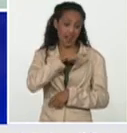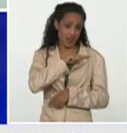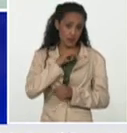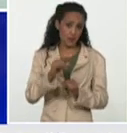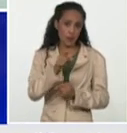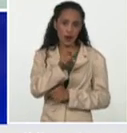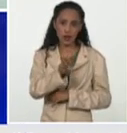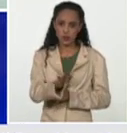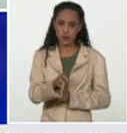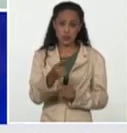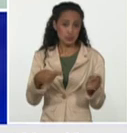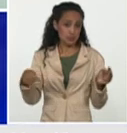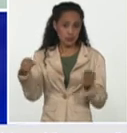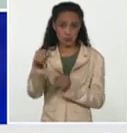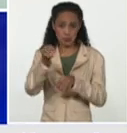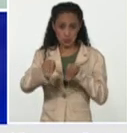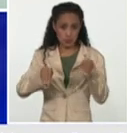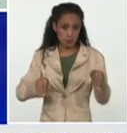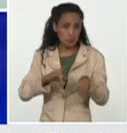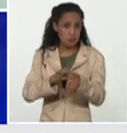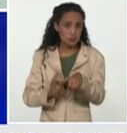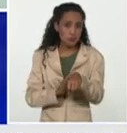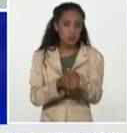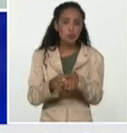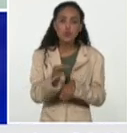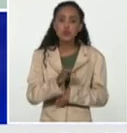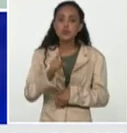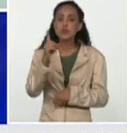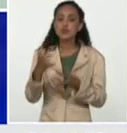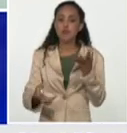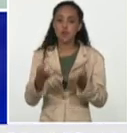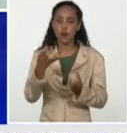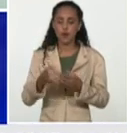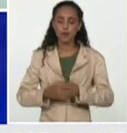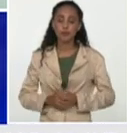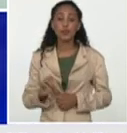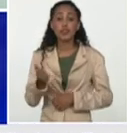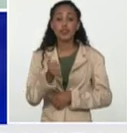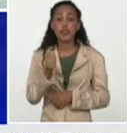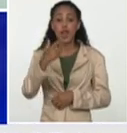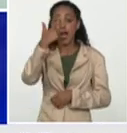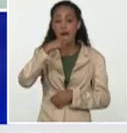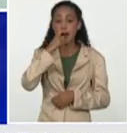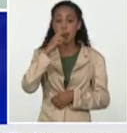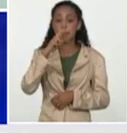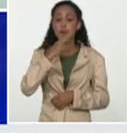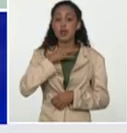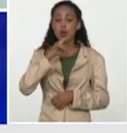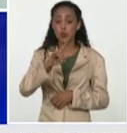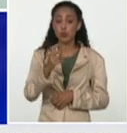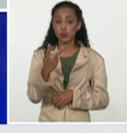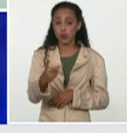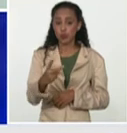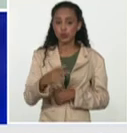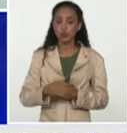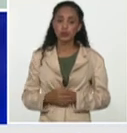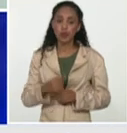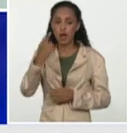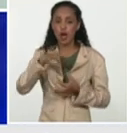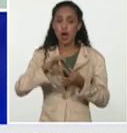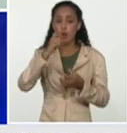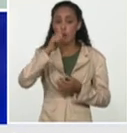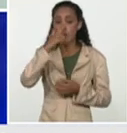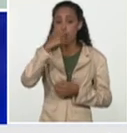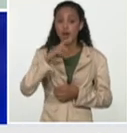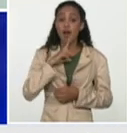mayor número en el municipio Cienfuegos, 10 en Abreu 2 y en Aguada de Pasajeros y Palmira 1